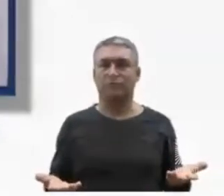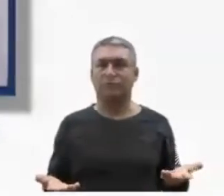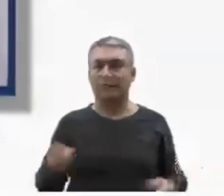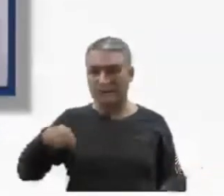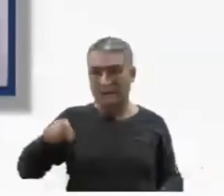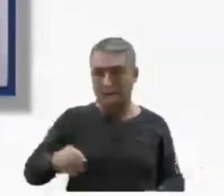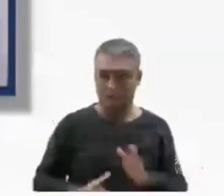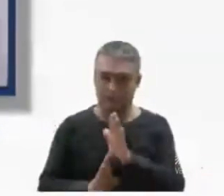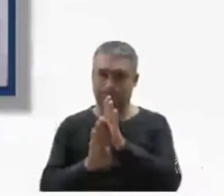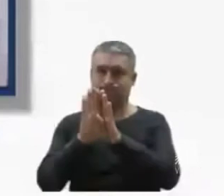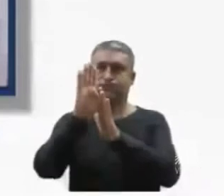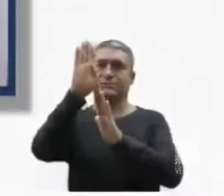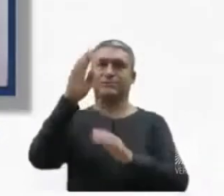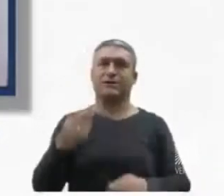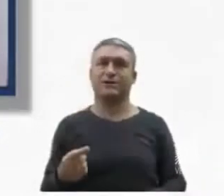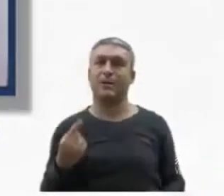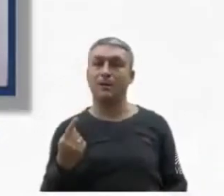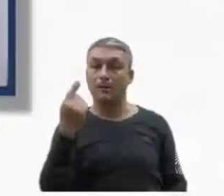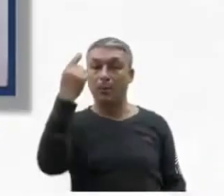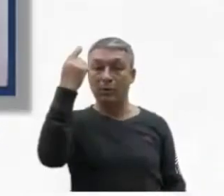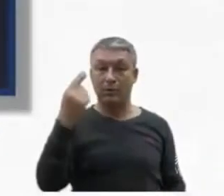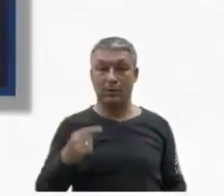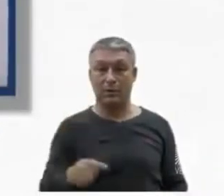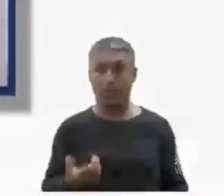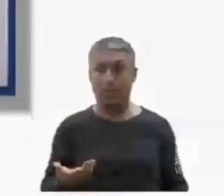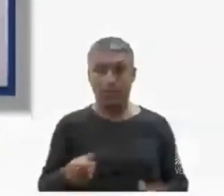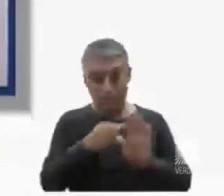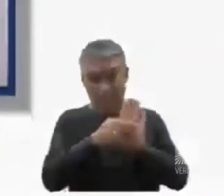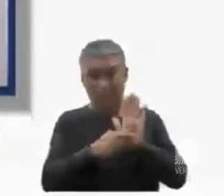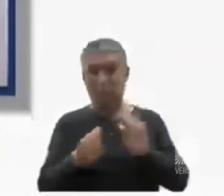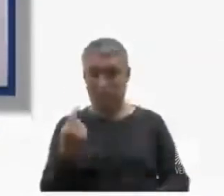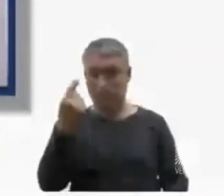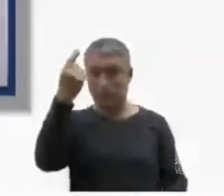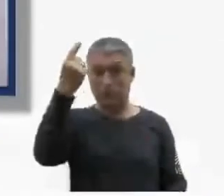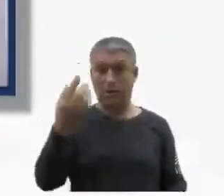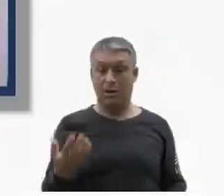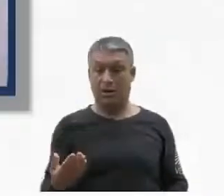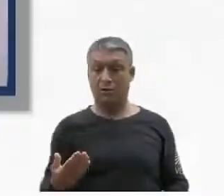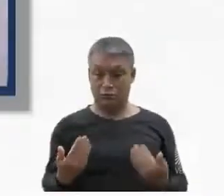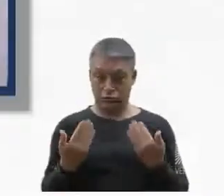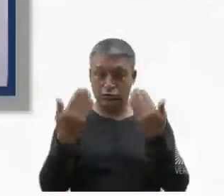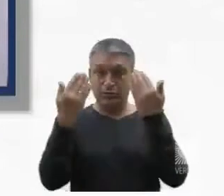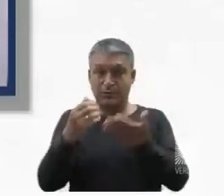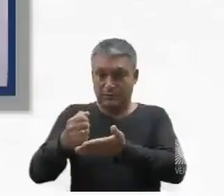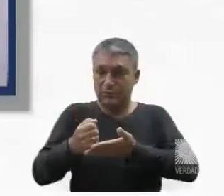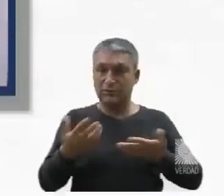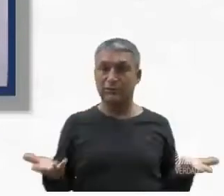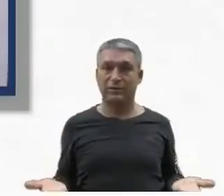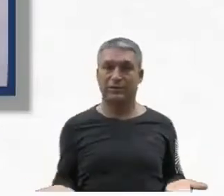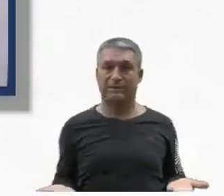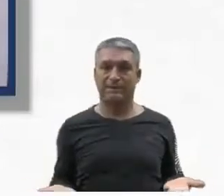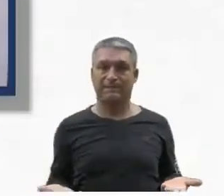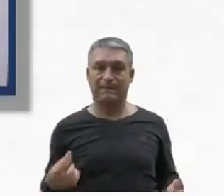choque y de fondo que permita que esa presencia del Estado no sea únicamente desde la vía